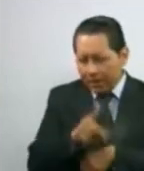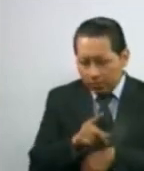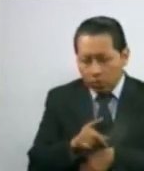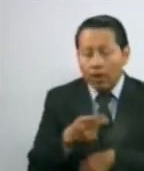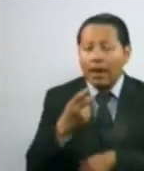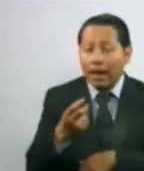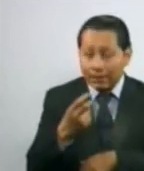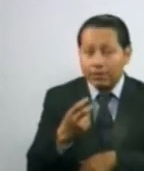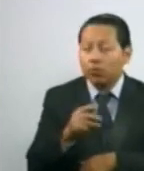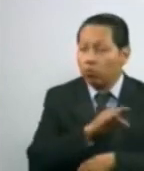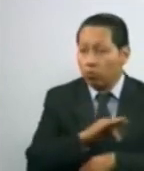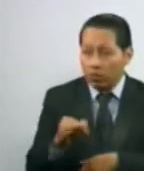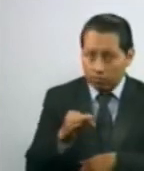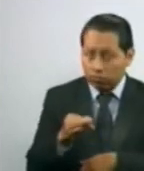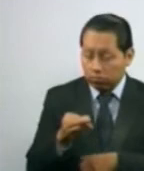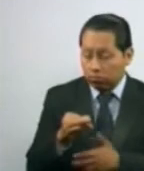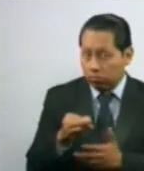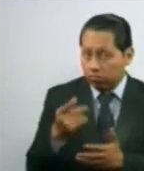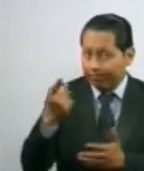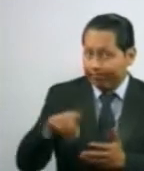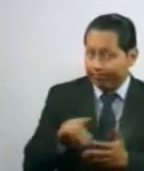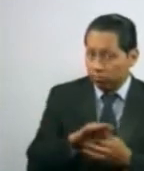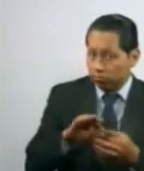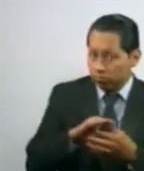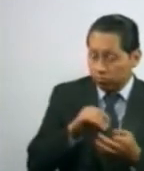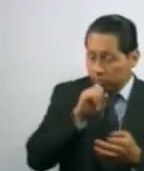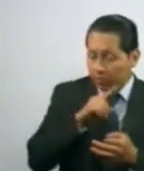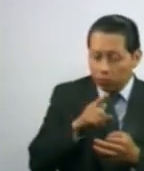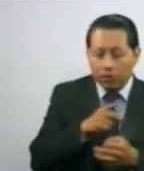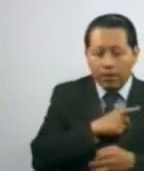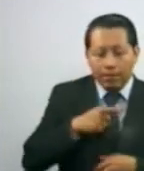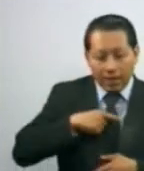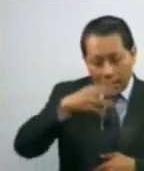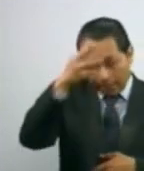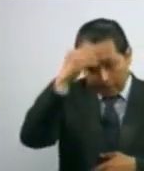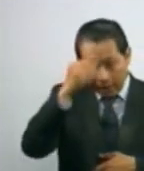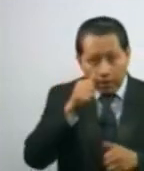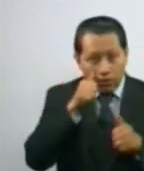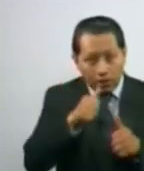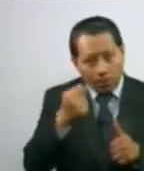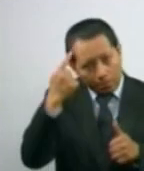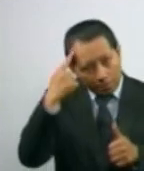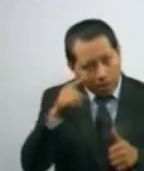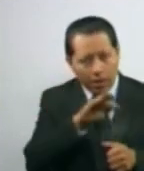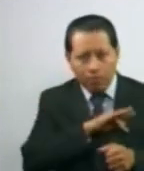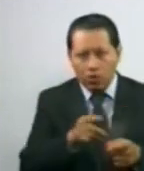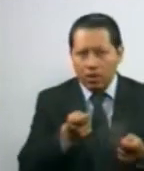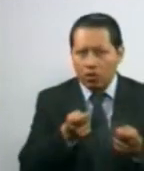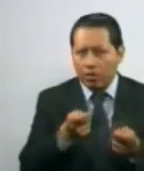de atender este mandato, debemos aprender a escuchar para poder gobernar. Es cuanto, Presidenta.